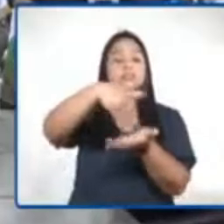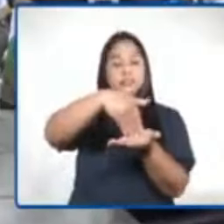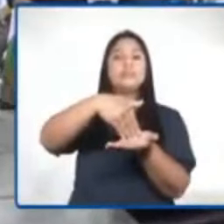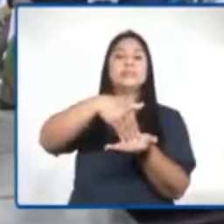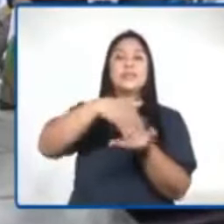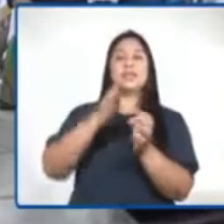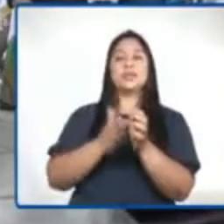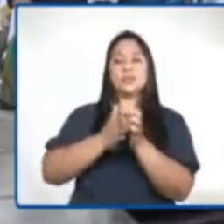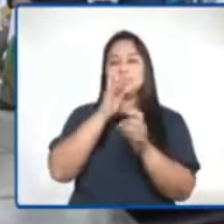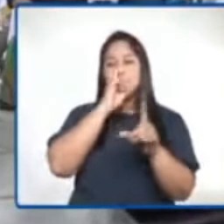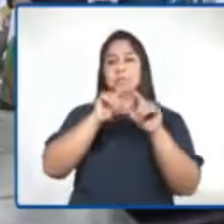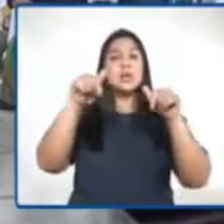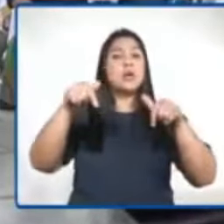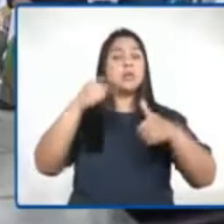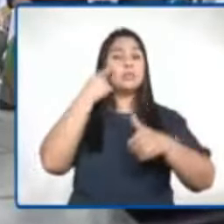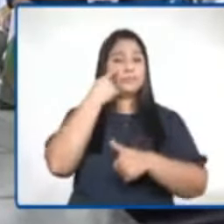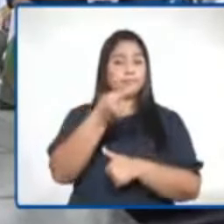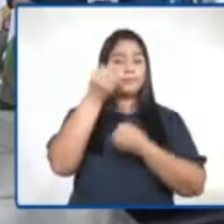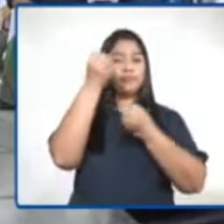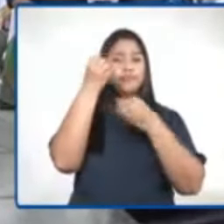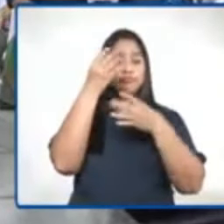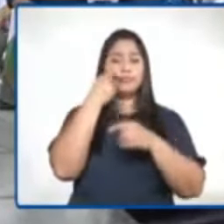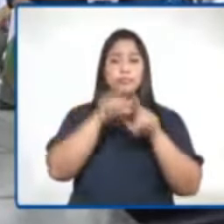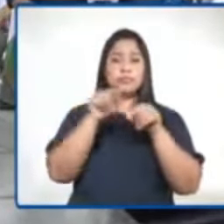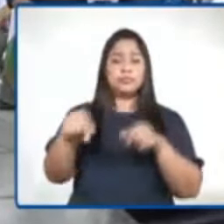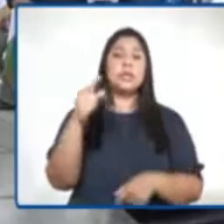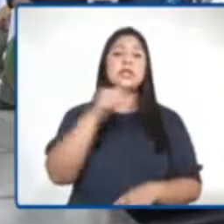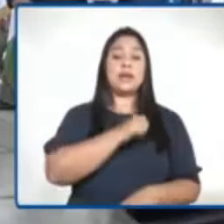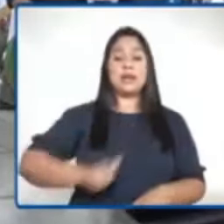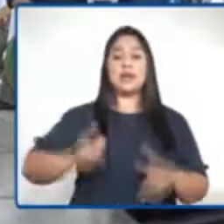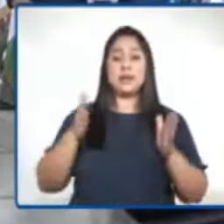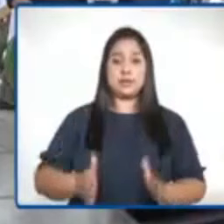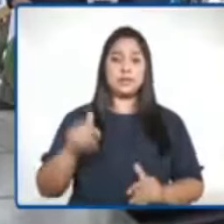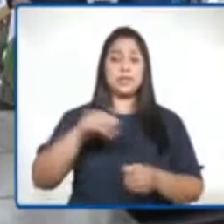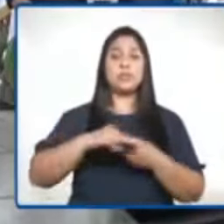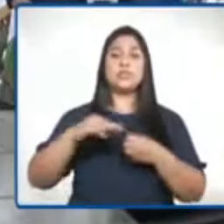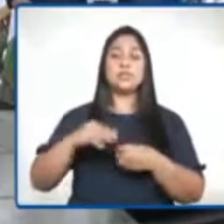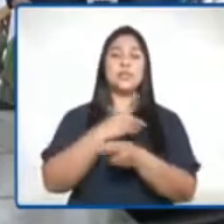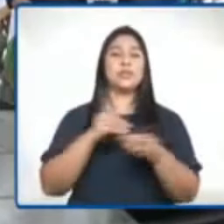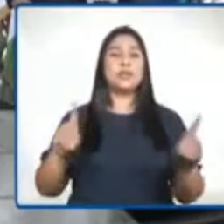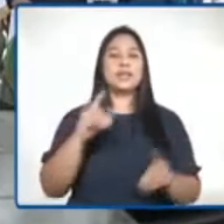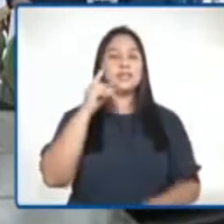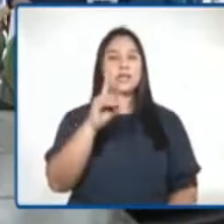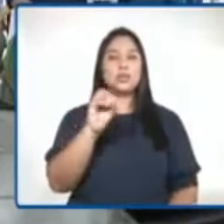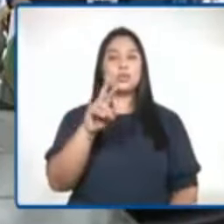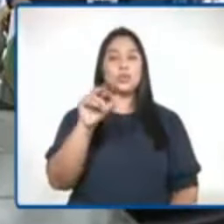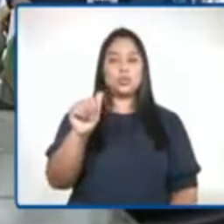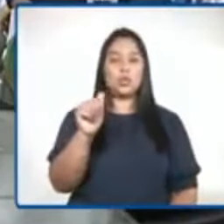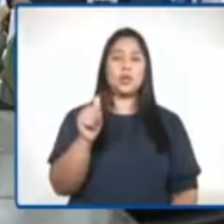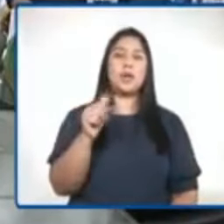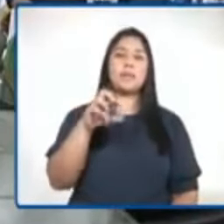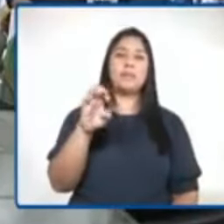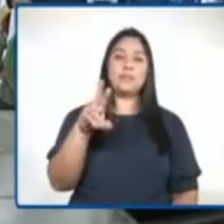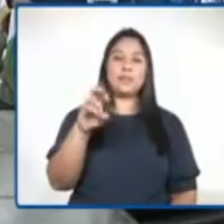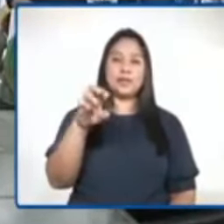departamental. Es momento de escuchar las palabras de la alcaldesa del municipio de la Democracia, Dora Aldina Pérez